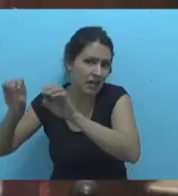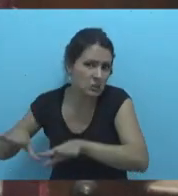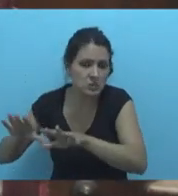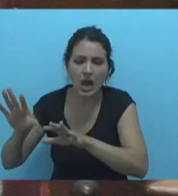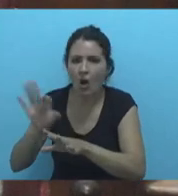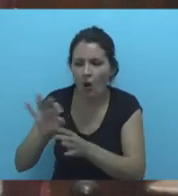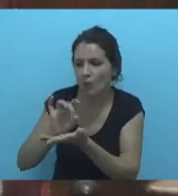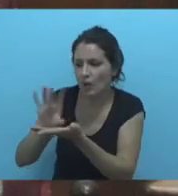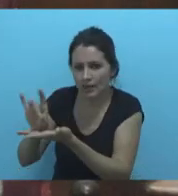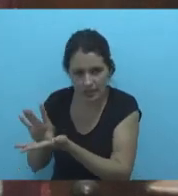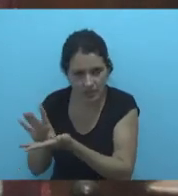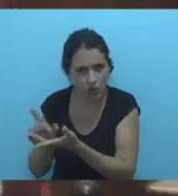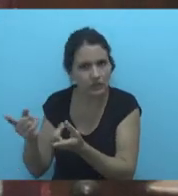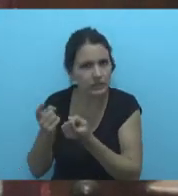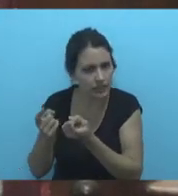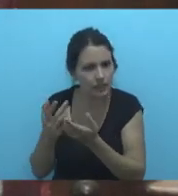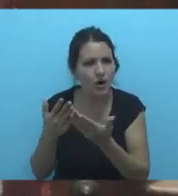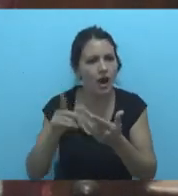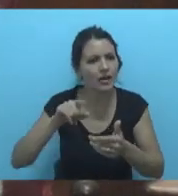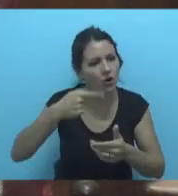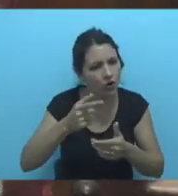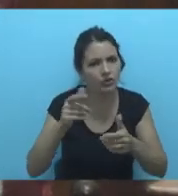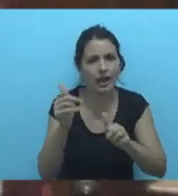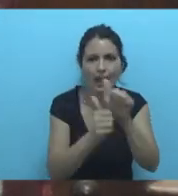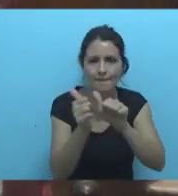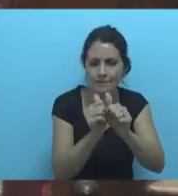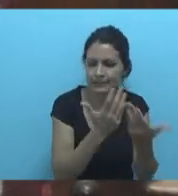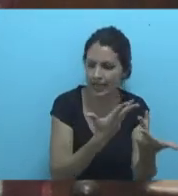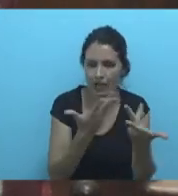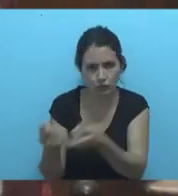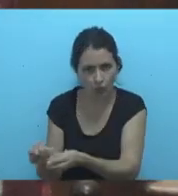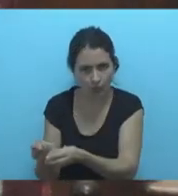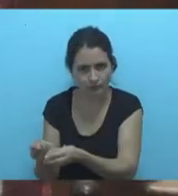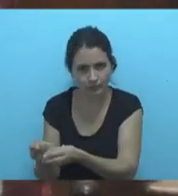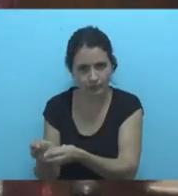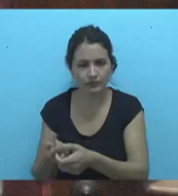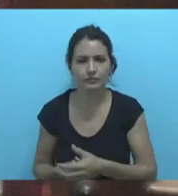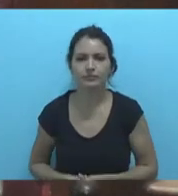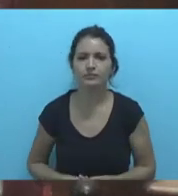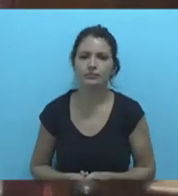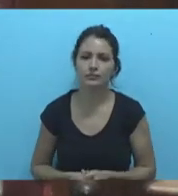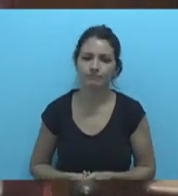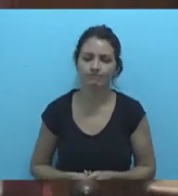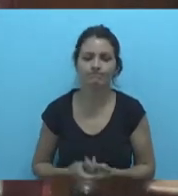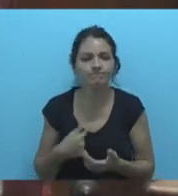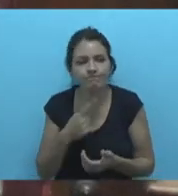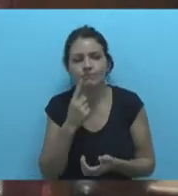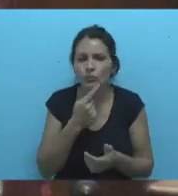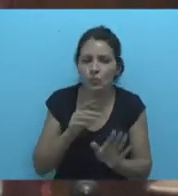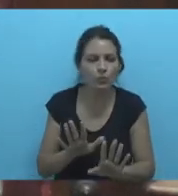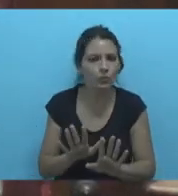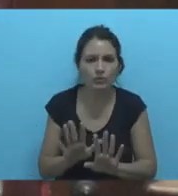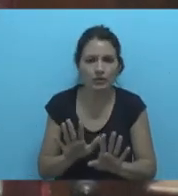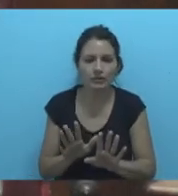que sigamos tomando como comisión sigan siendo por unanimidad. Yo tengo alguna duda en lo personal,